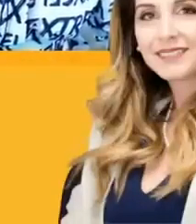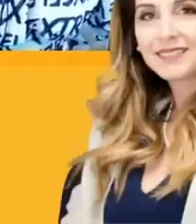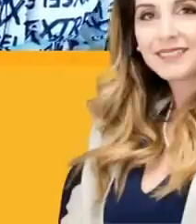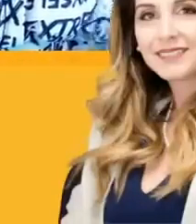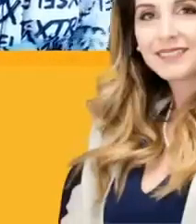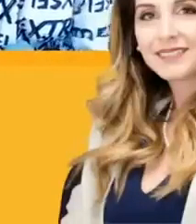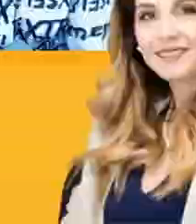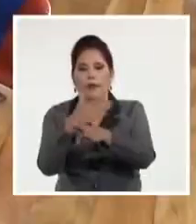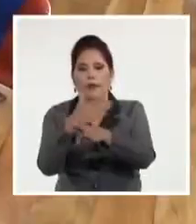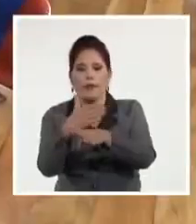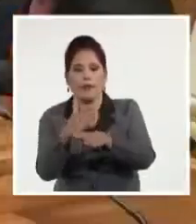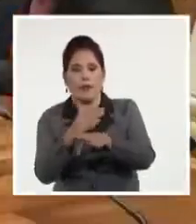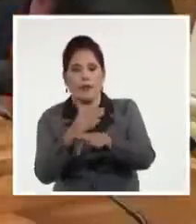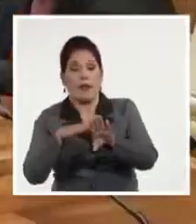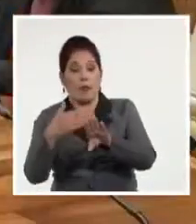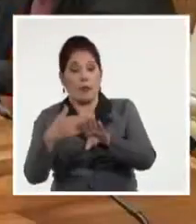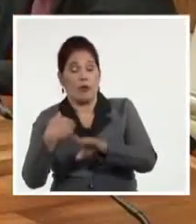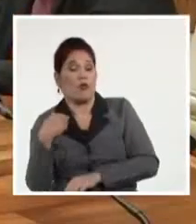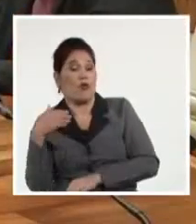como millonarios.